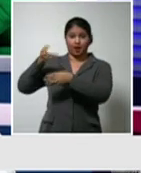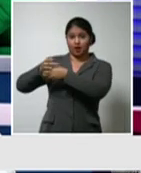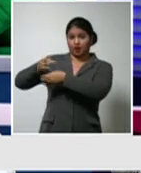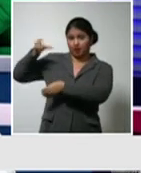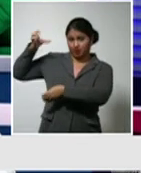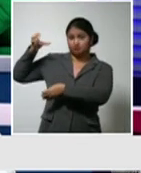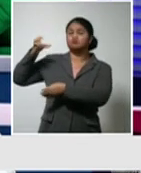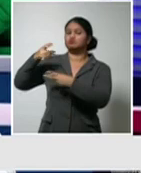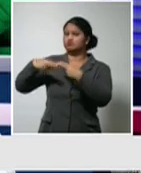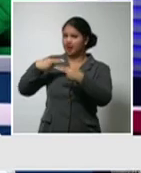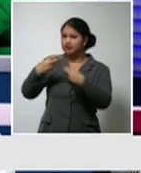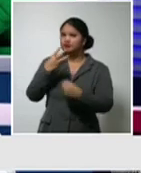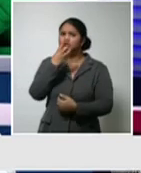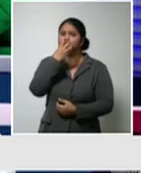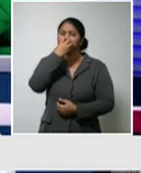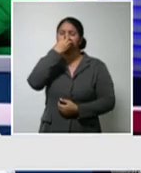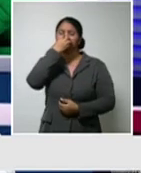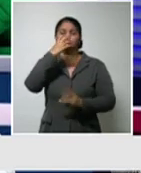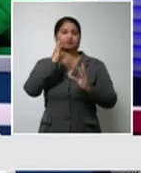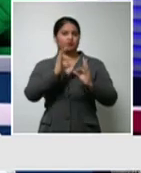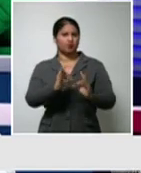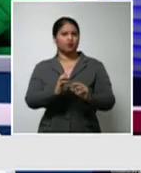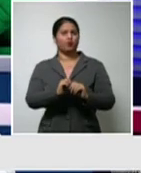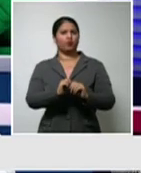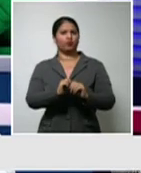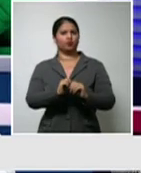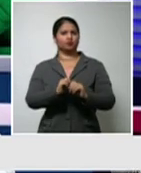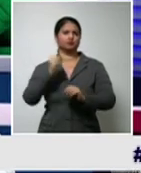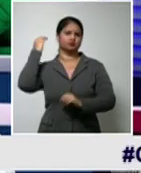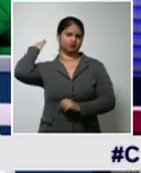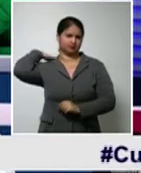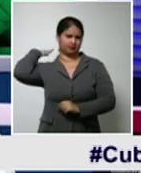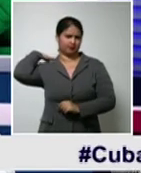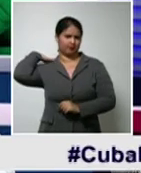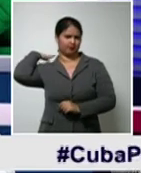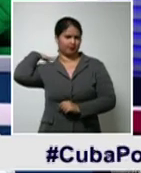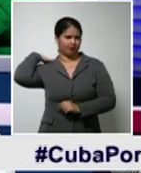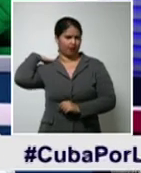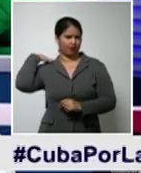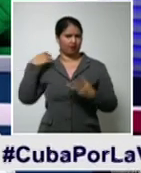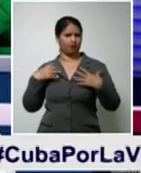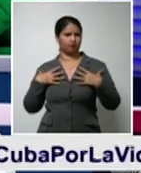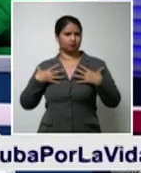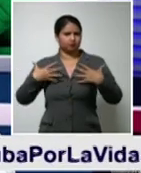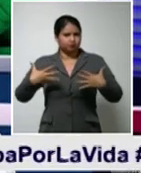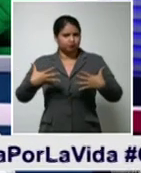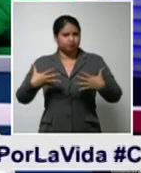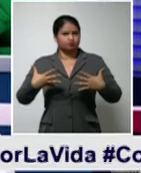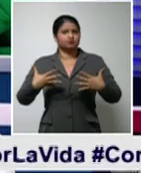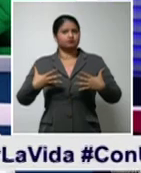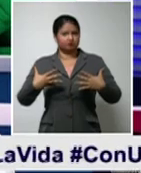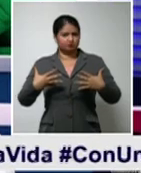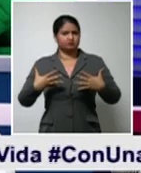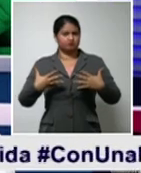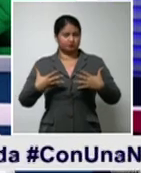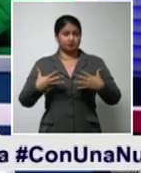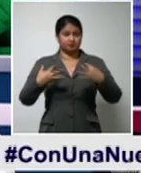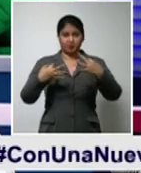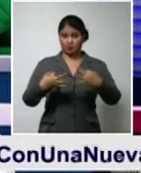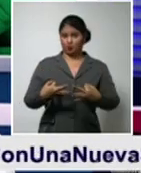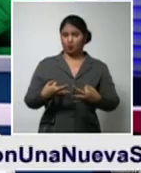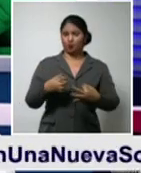lesiones inflamatorias pulmonares no eran favorables y también en un momento